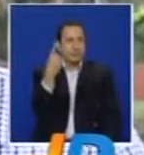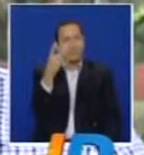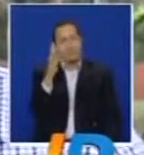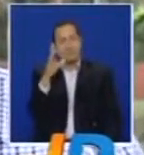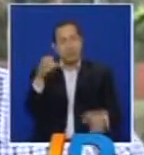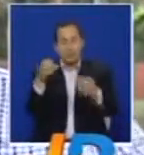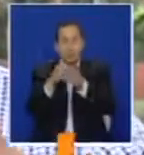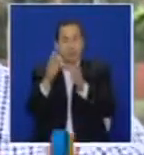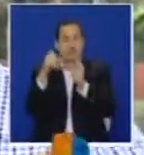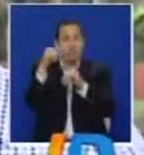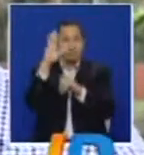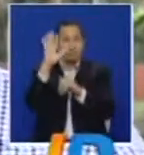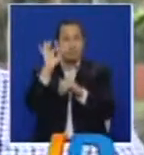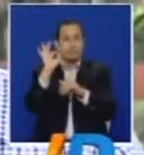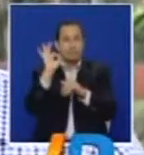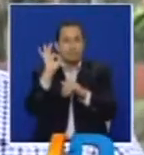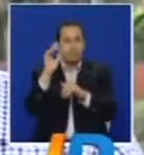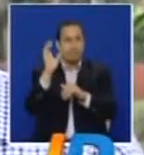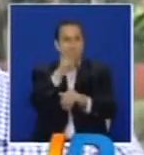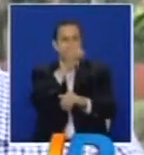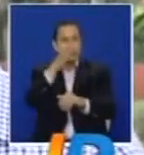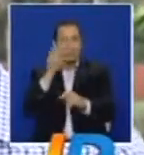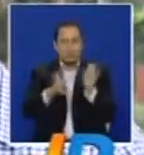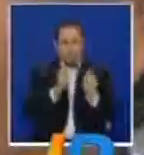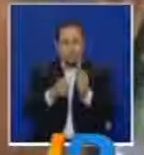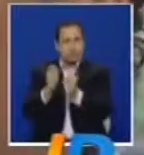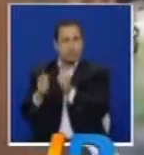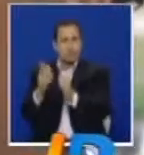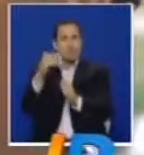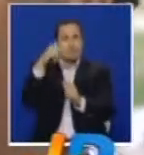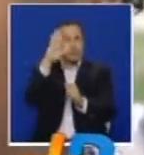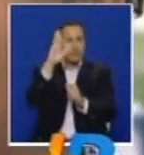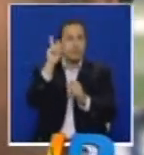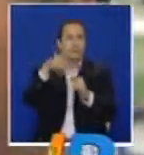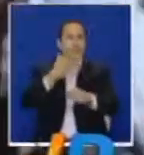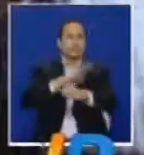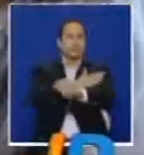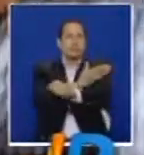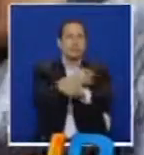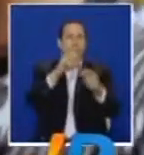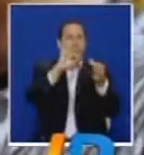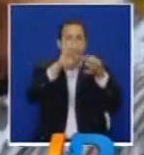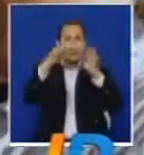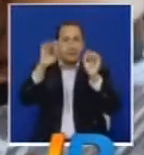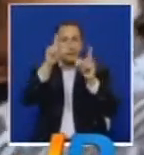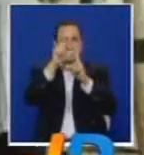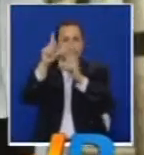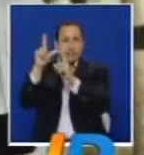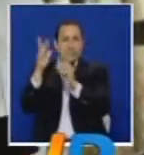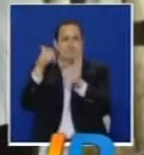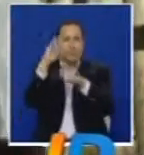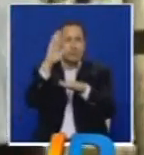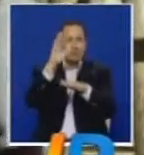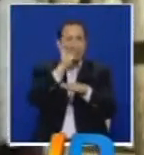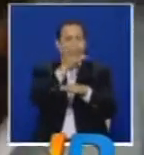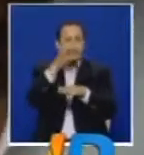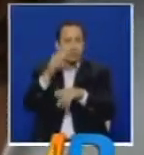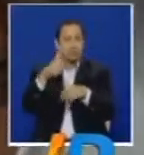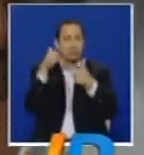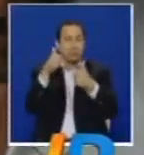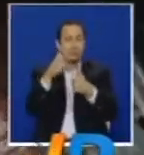grupo, mejor agrupación, mejor marimbero, mejor canción inédita. Este será un homenaje para Hugo Candelario y todo el legado cultural que él